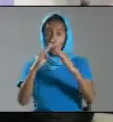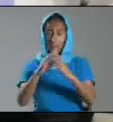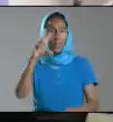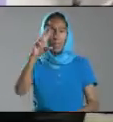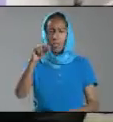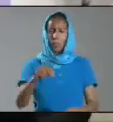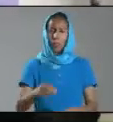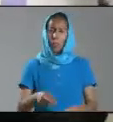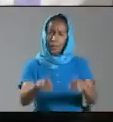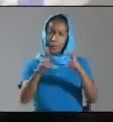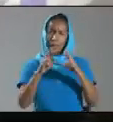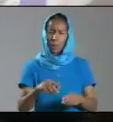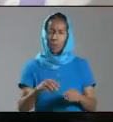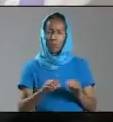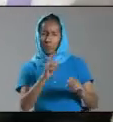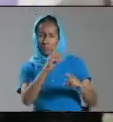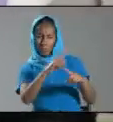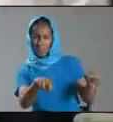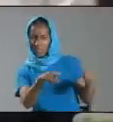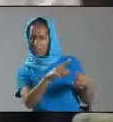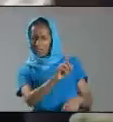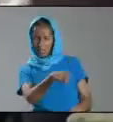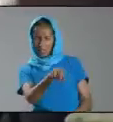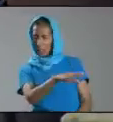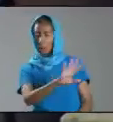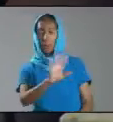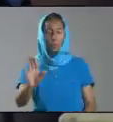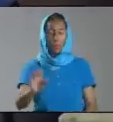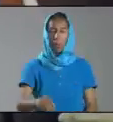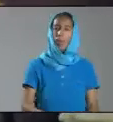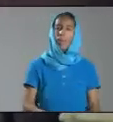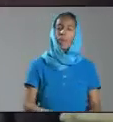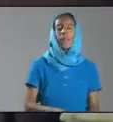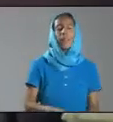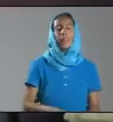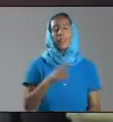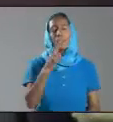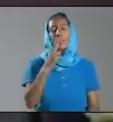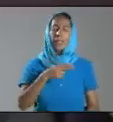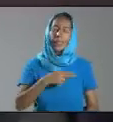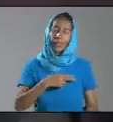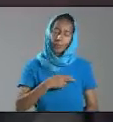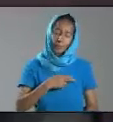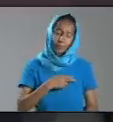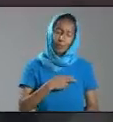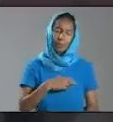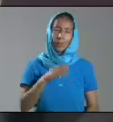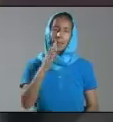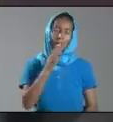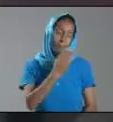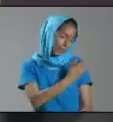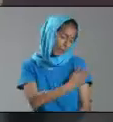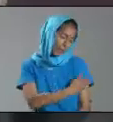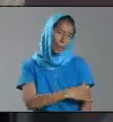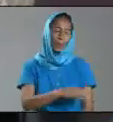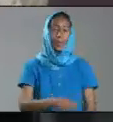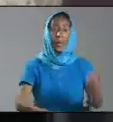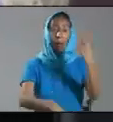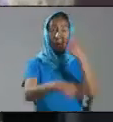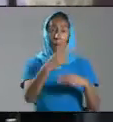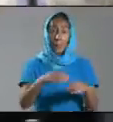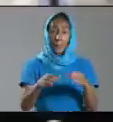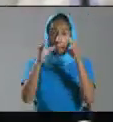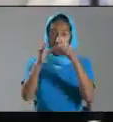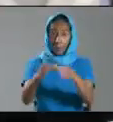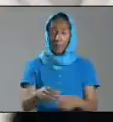un reclamo, sino que obtuvo misericordia del Padre. Aquí está el Padre de misericordia. Venga, venga a ponerse a cuentas con el